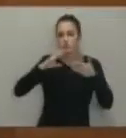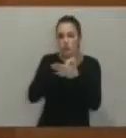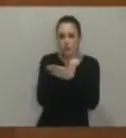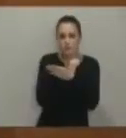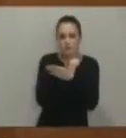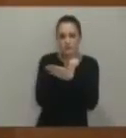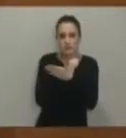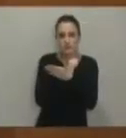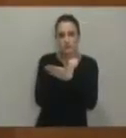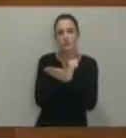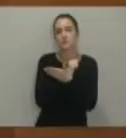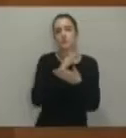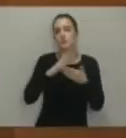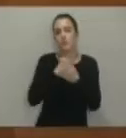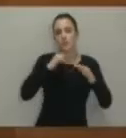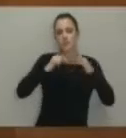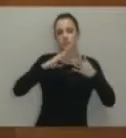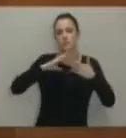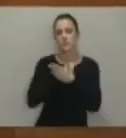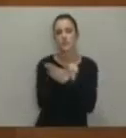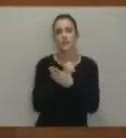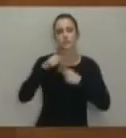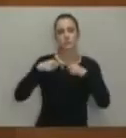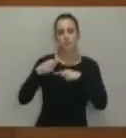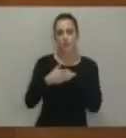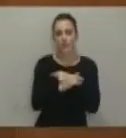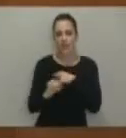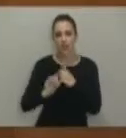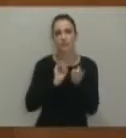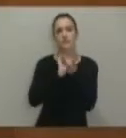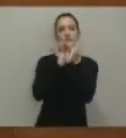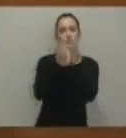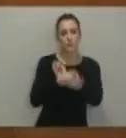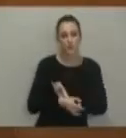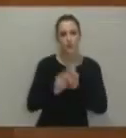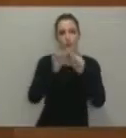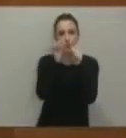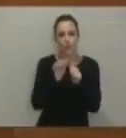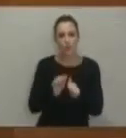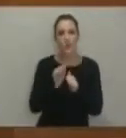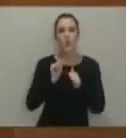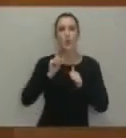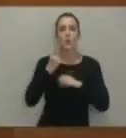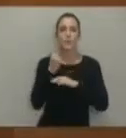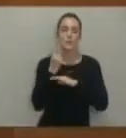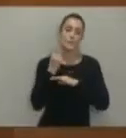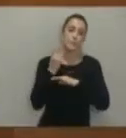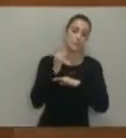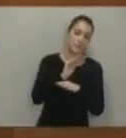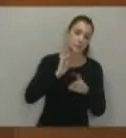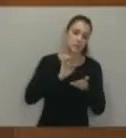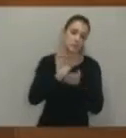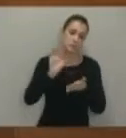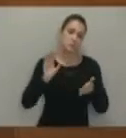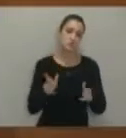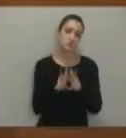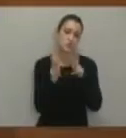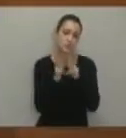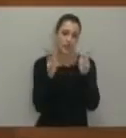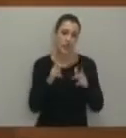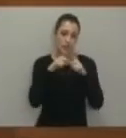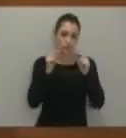tienen en la práctica una clara consecuencia: la transformación del modelo de prestación de los servicios sociales en Asturias,